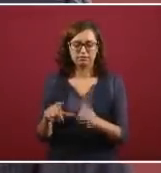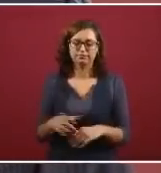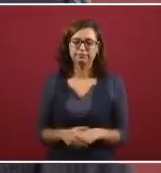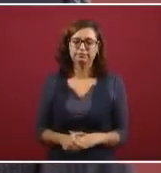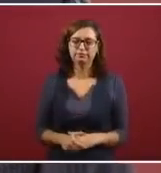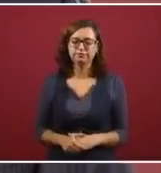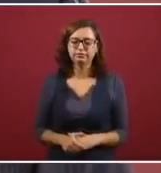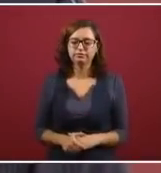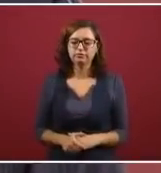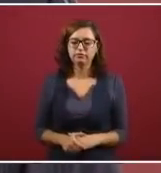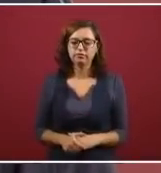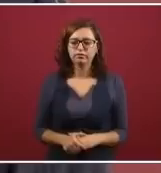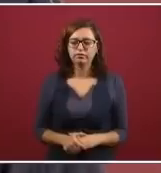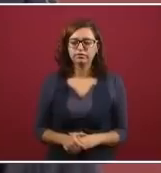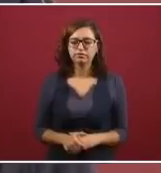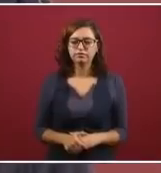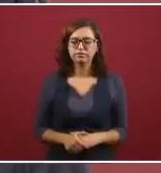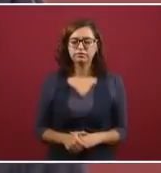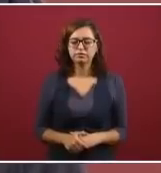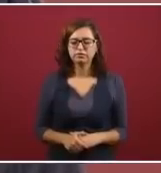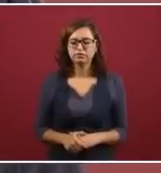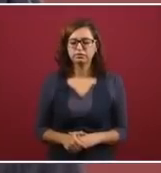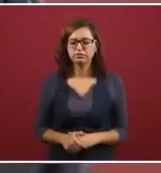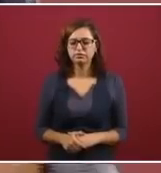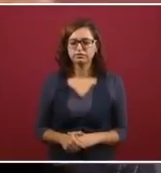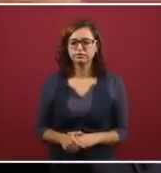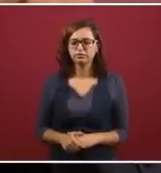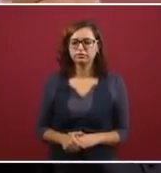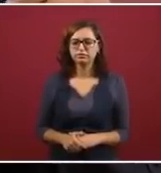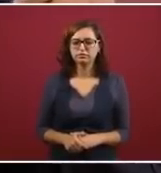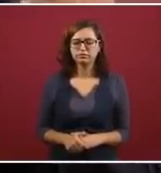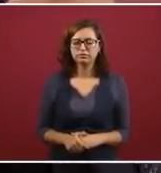Para eso se está